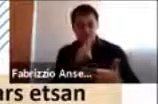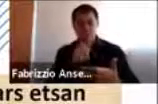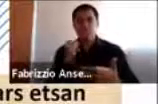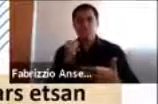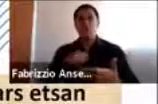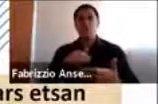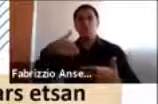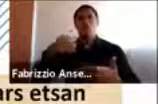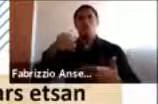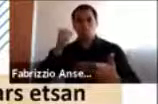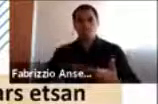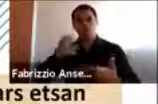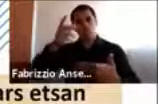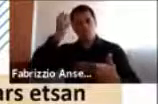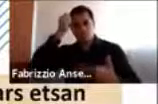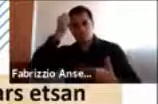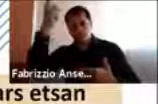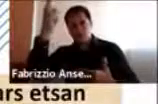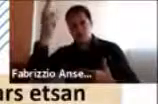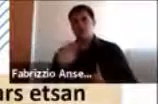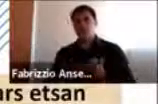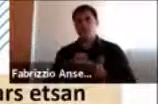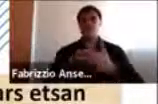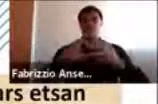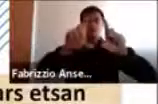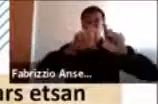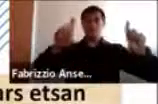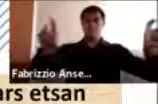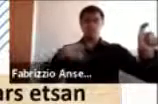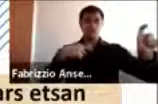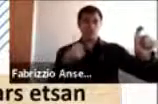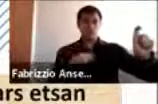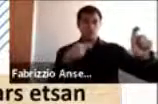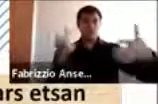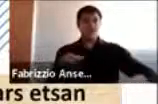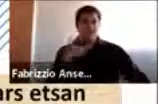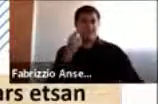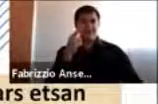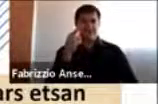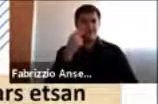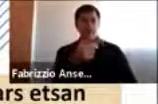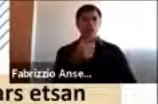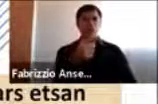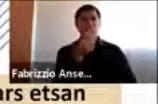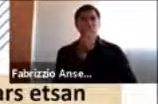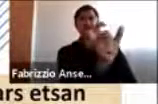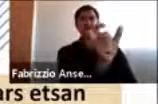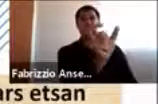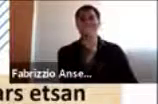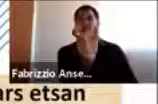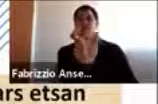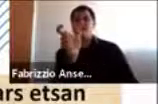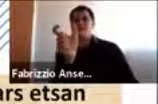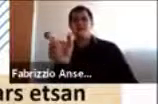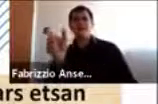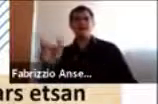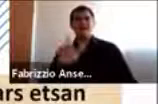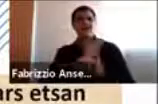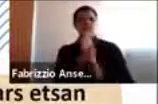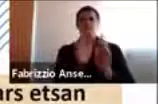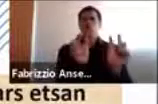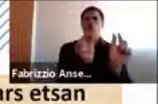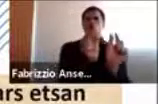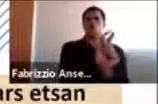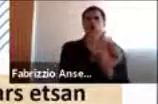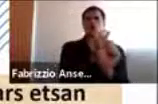con este texto es que nosotros reconocemos las palabras de vista las reconocemos como un todo ¿por qué? por esta práctica repetición